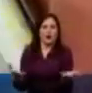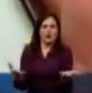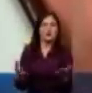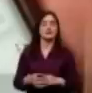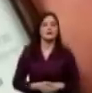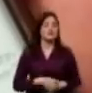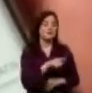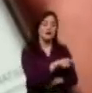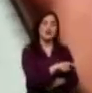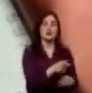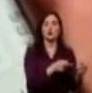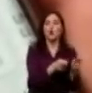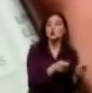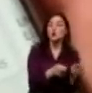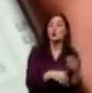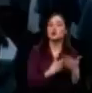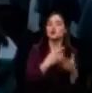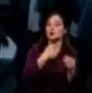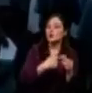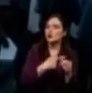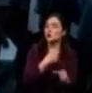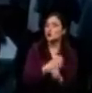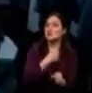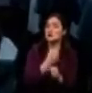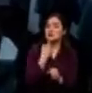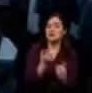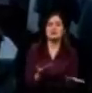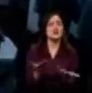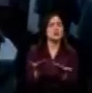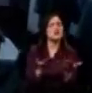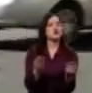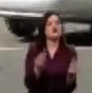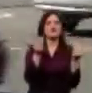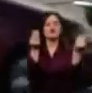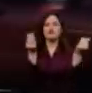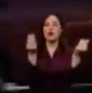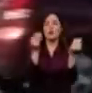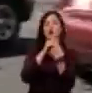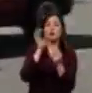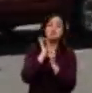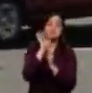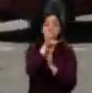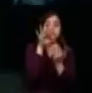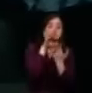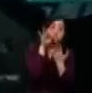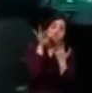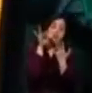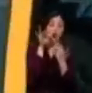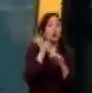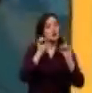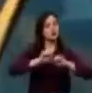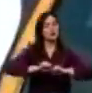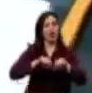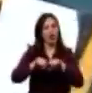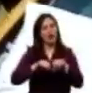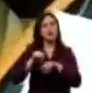país. Cabify, quien sigue operando en la ciudad de Quito, dice que su servicio es una alternativa de movilidad inteligente, que no